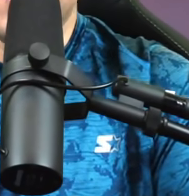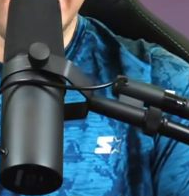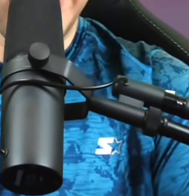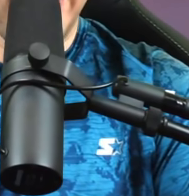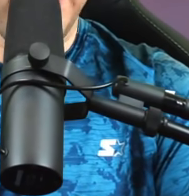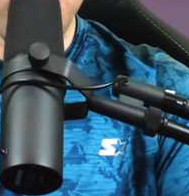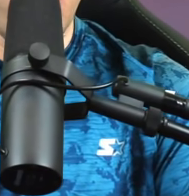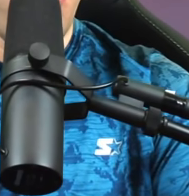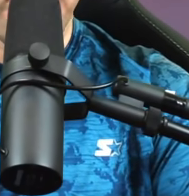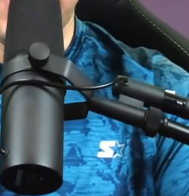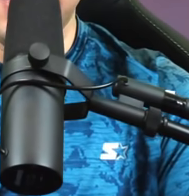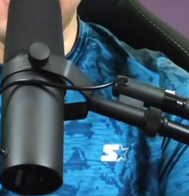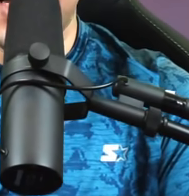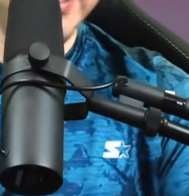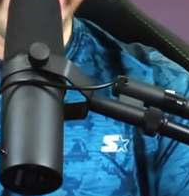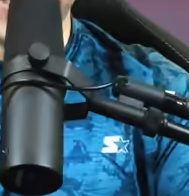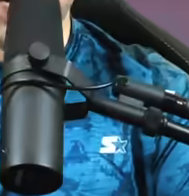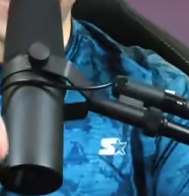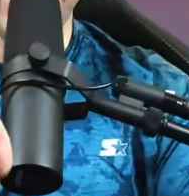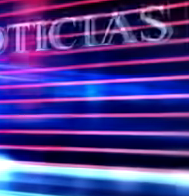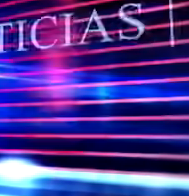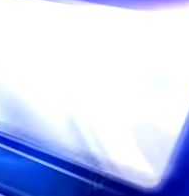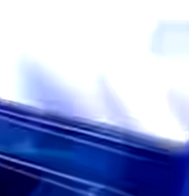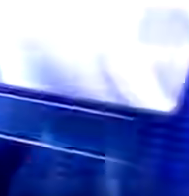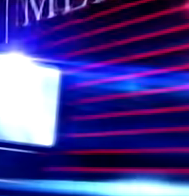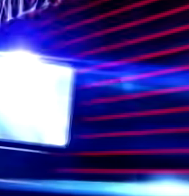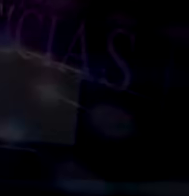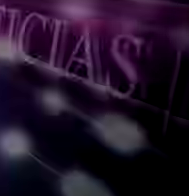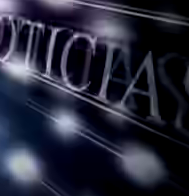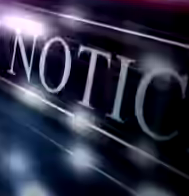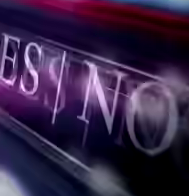esto no se trata de un golpe de estado. Chequen lo que dijo.